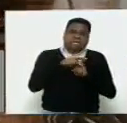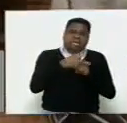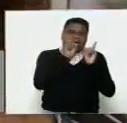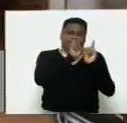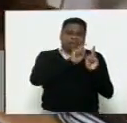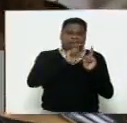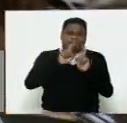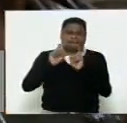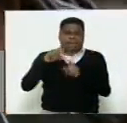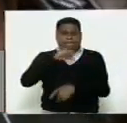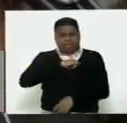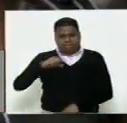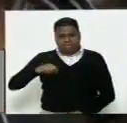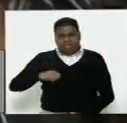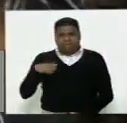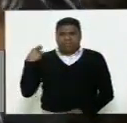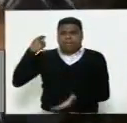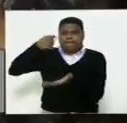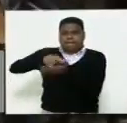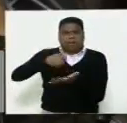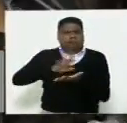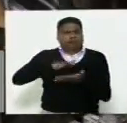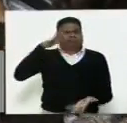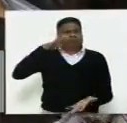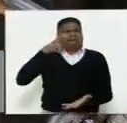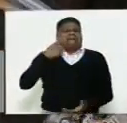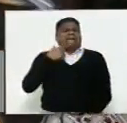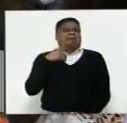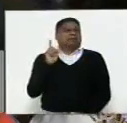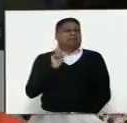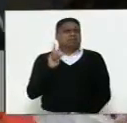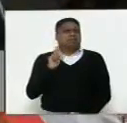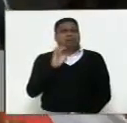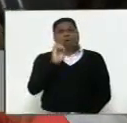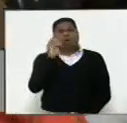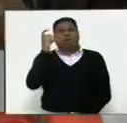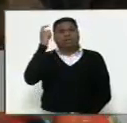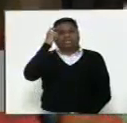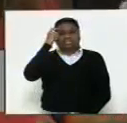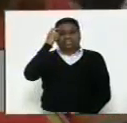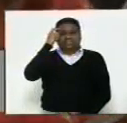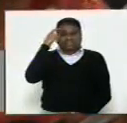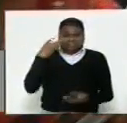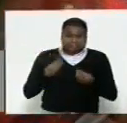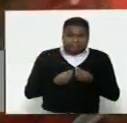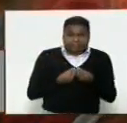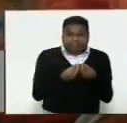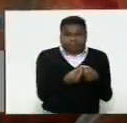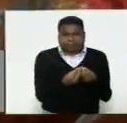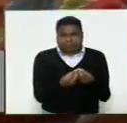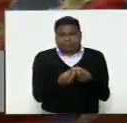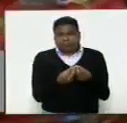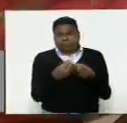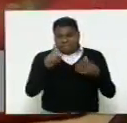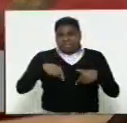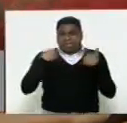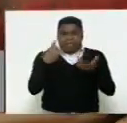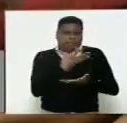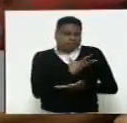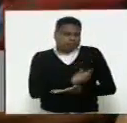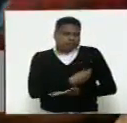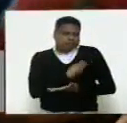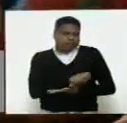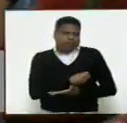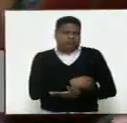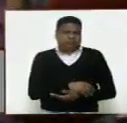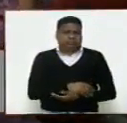ámbito privado y hay que pagarlo muy costoso, o el día del parto que las acompañamos y a lo mejor unos días después con la lactancia.